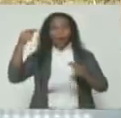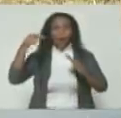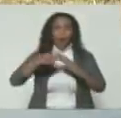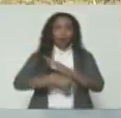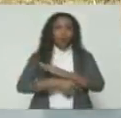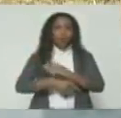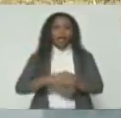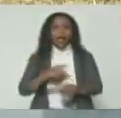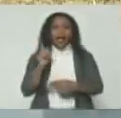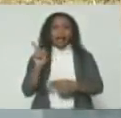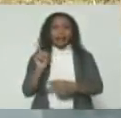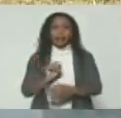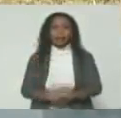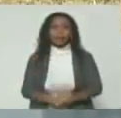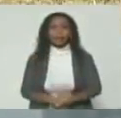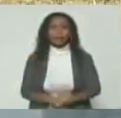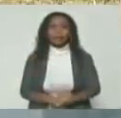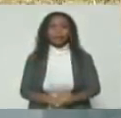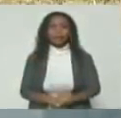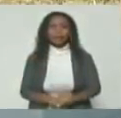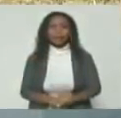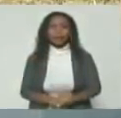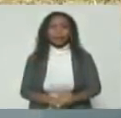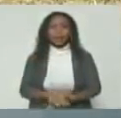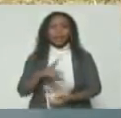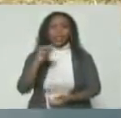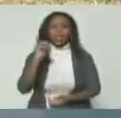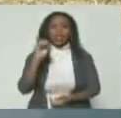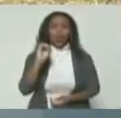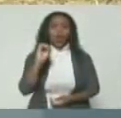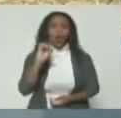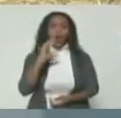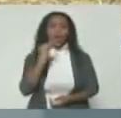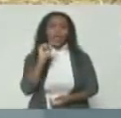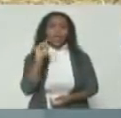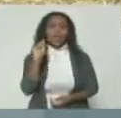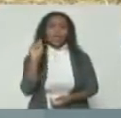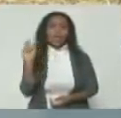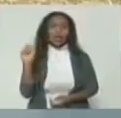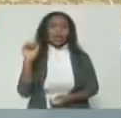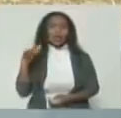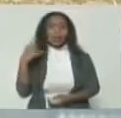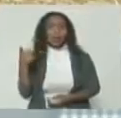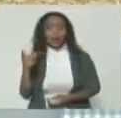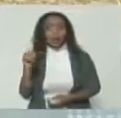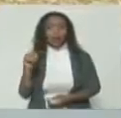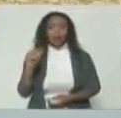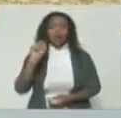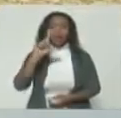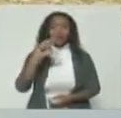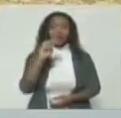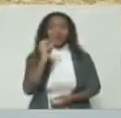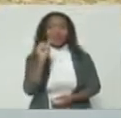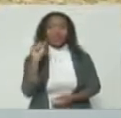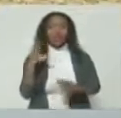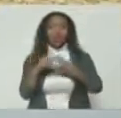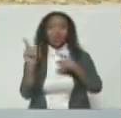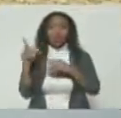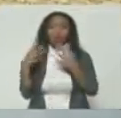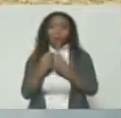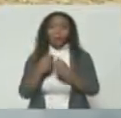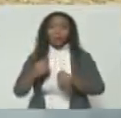realidad profunda es esta, la de Noris, la de Luis y de la de todos estos compañeros. Me alegra